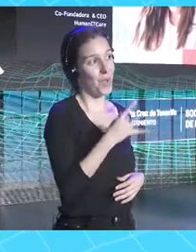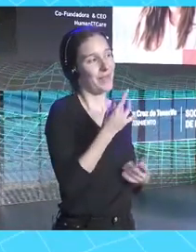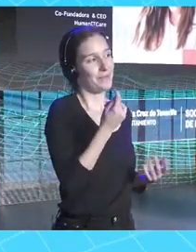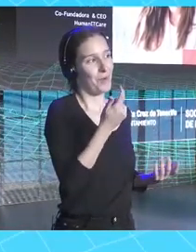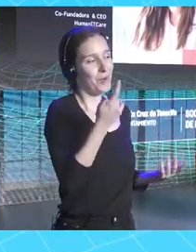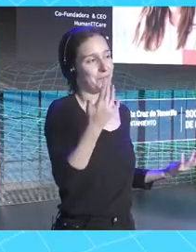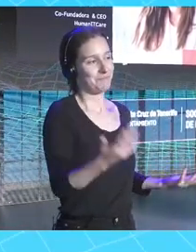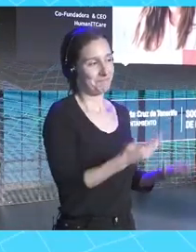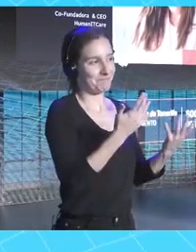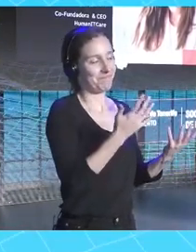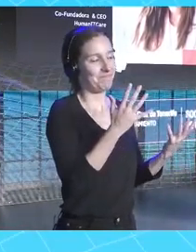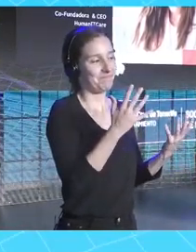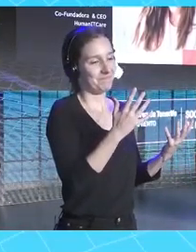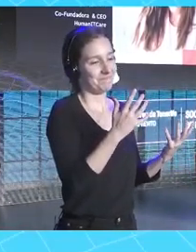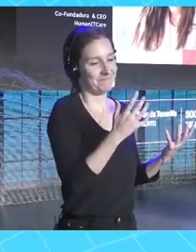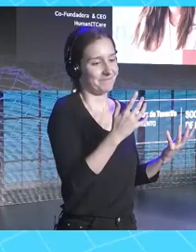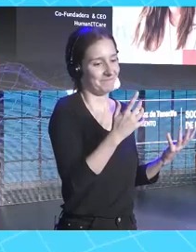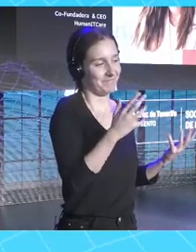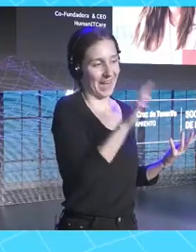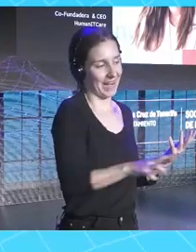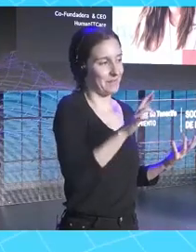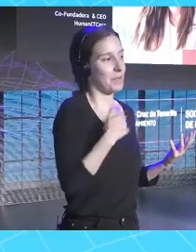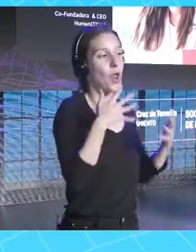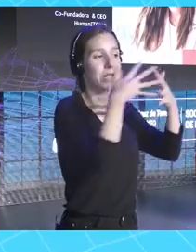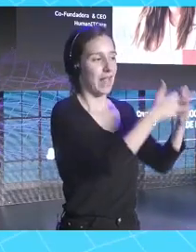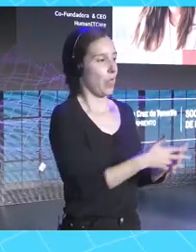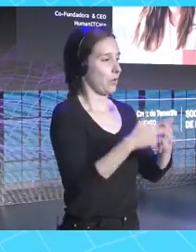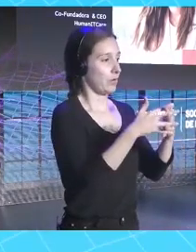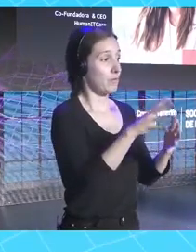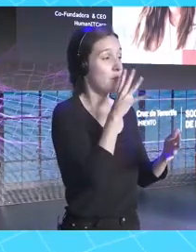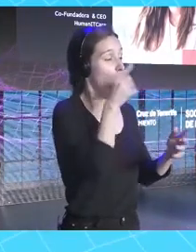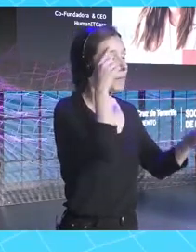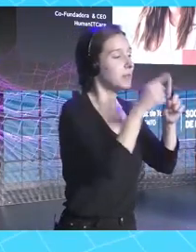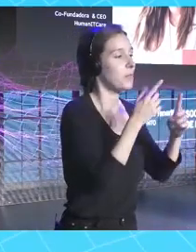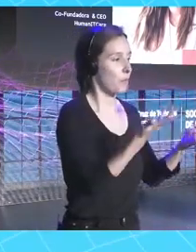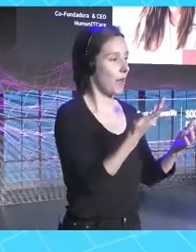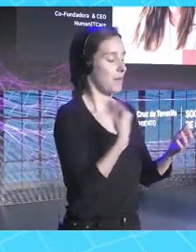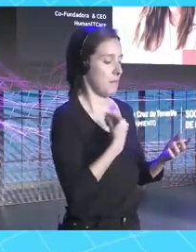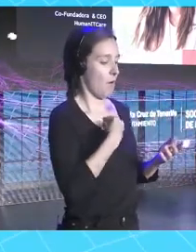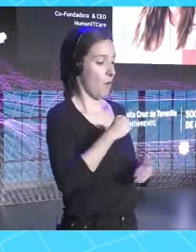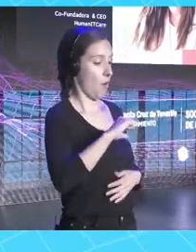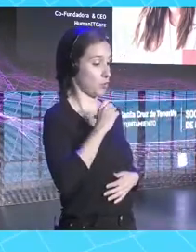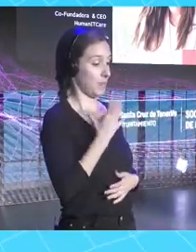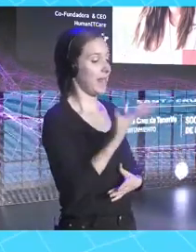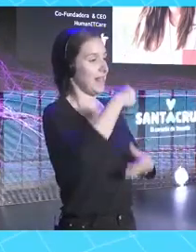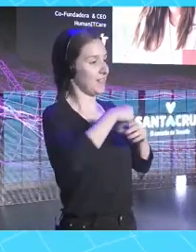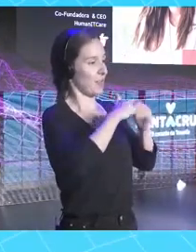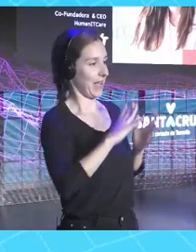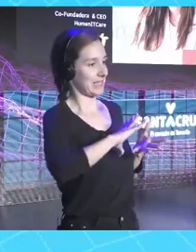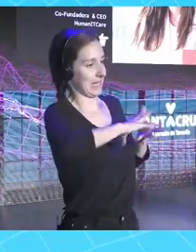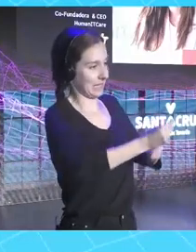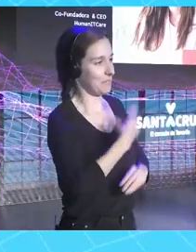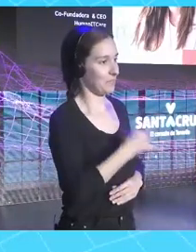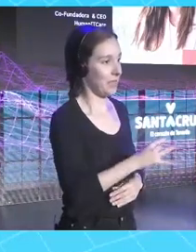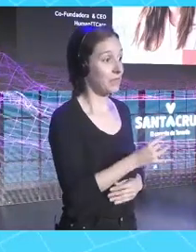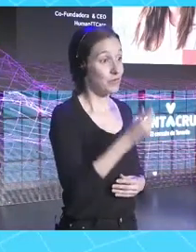sí que es cierto que ahí al final nuestra misión es lleva el hospital a casa no y hay mucha desigualdad en el sistema sanitario Yo creo que si la tecnología tiene que